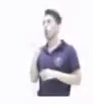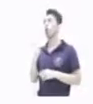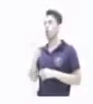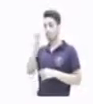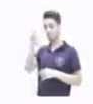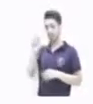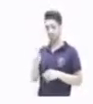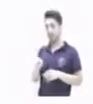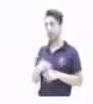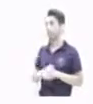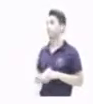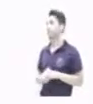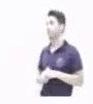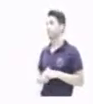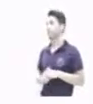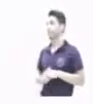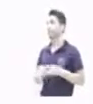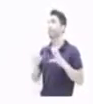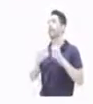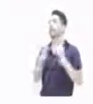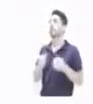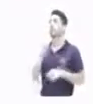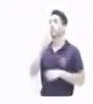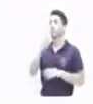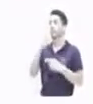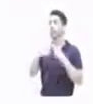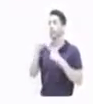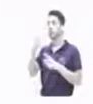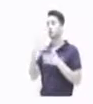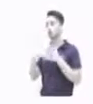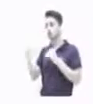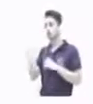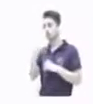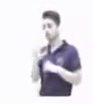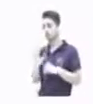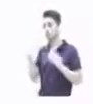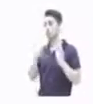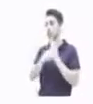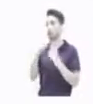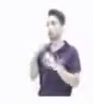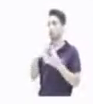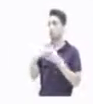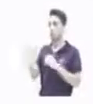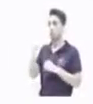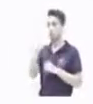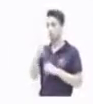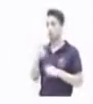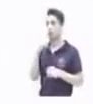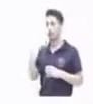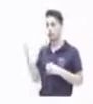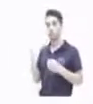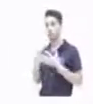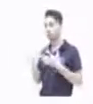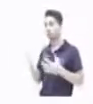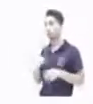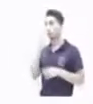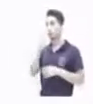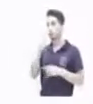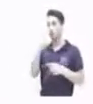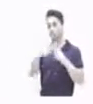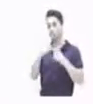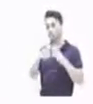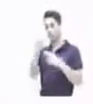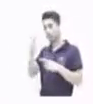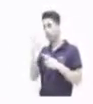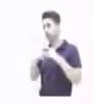3 menos 1 factorial. Entonces, 3 más 2, 5, menos 1, 4. Y como es factorial, sería